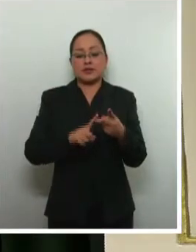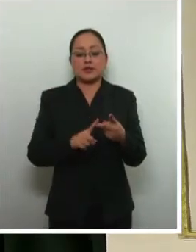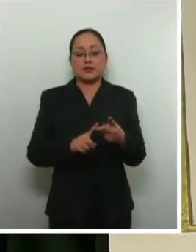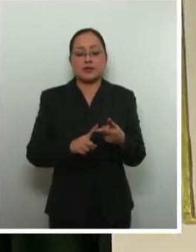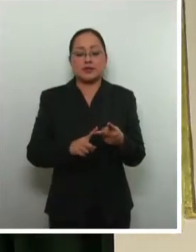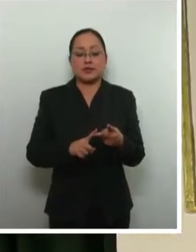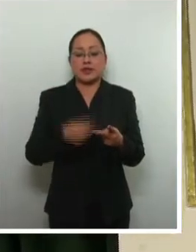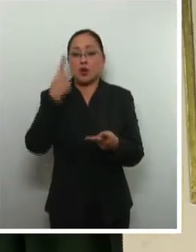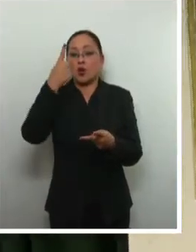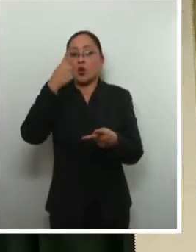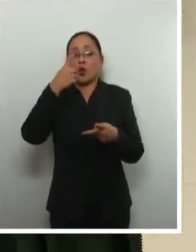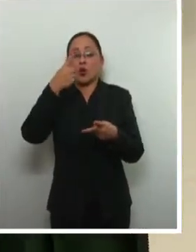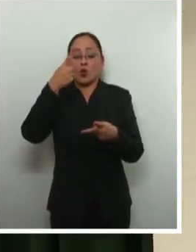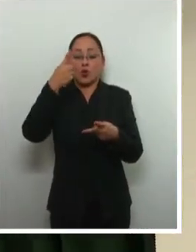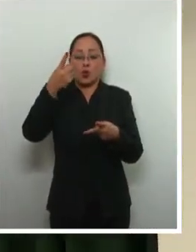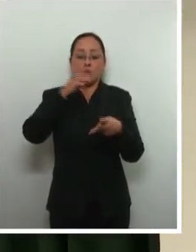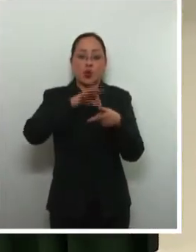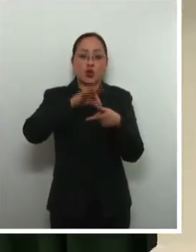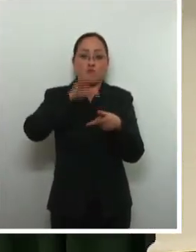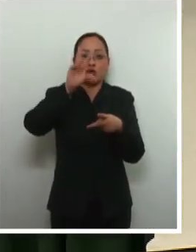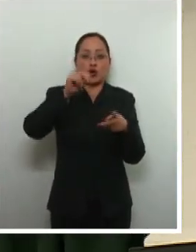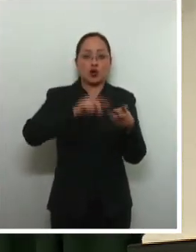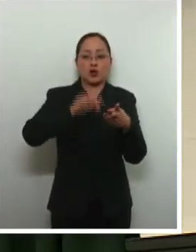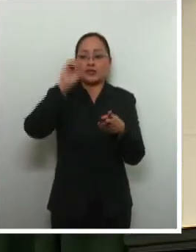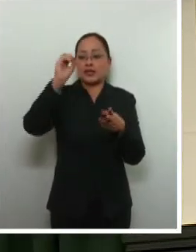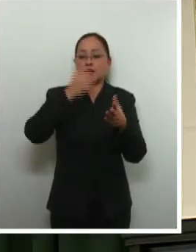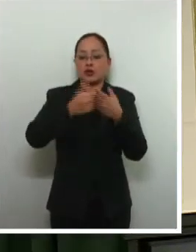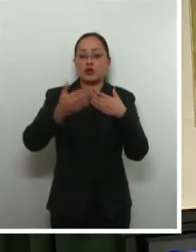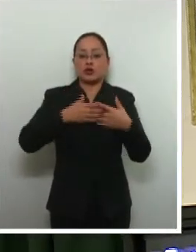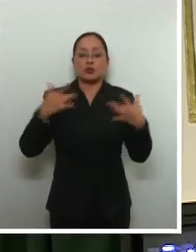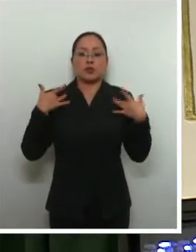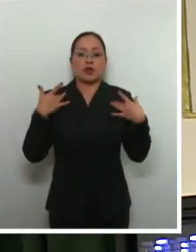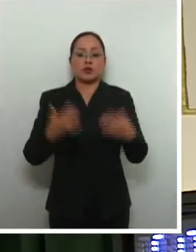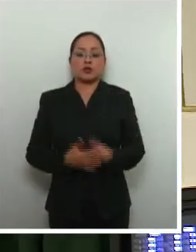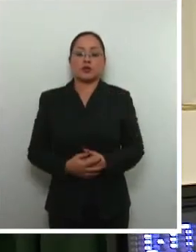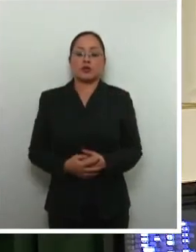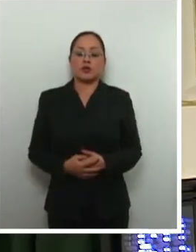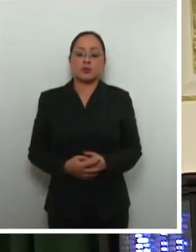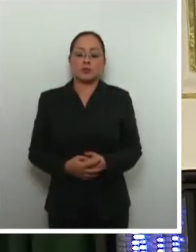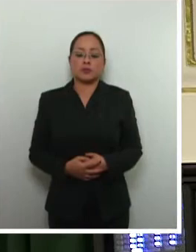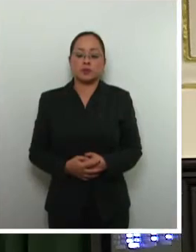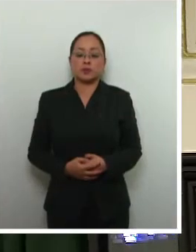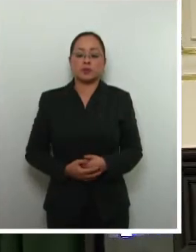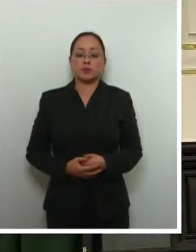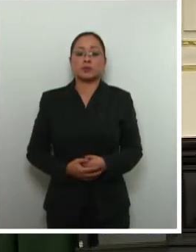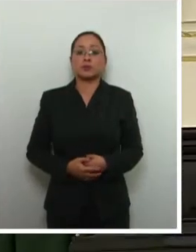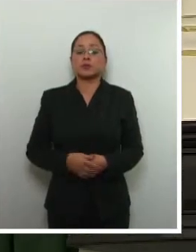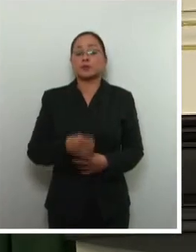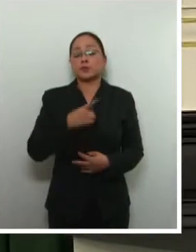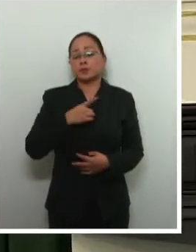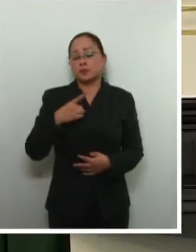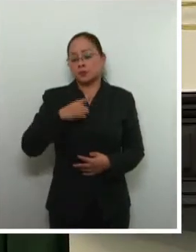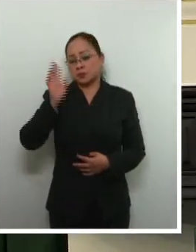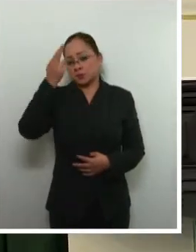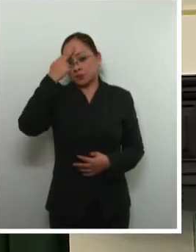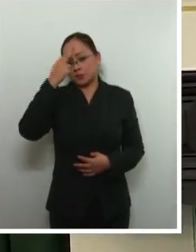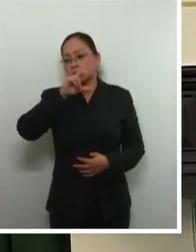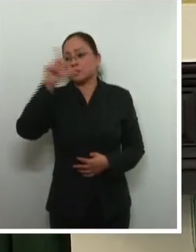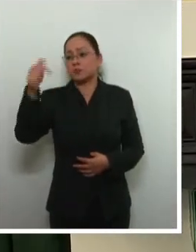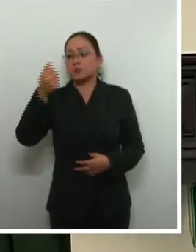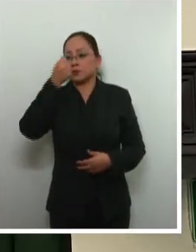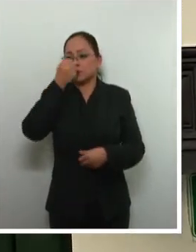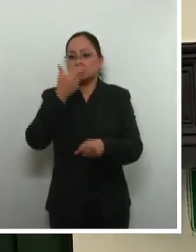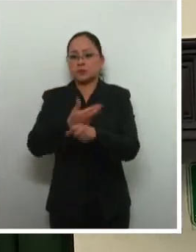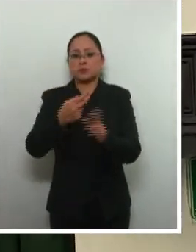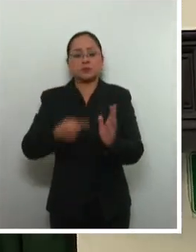favor, un voto en contra y 0 abstenciones. Hay que recordar que esto será anunciado por parte